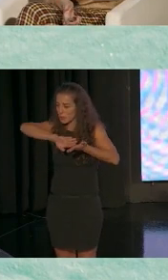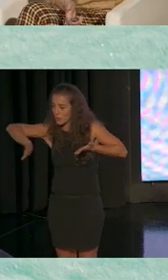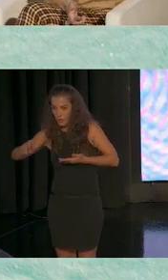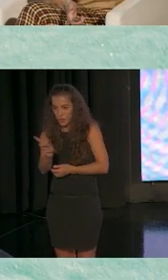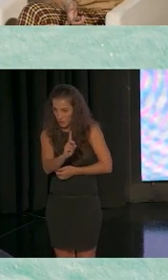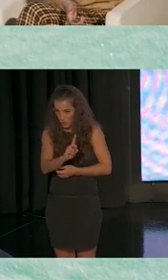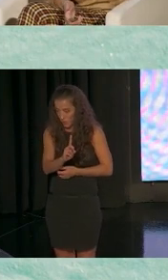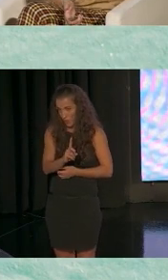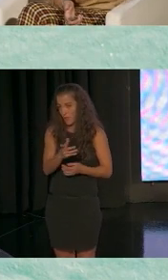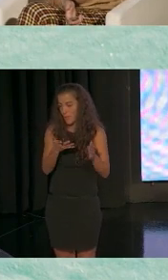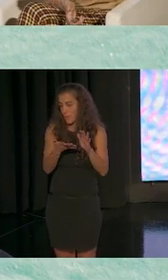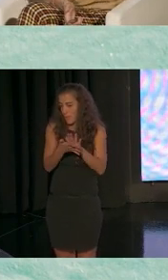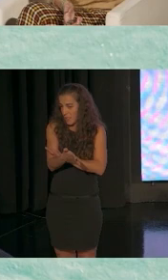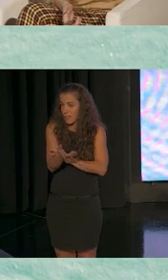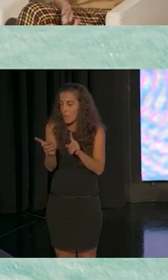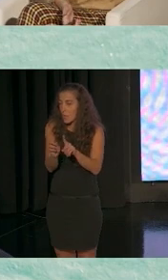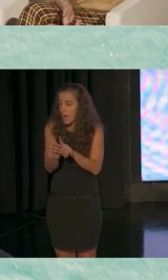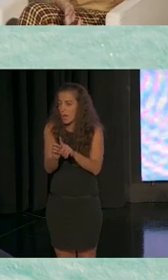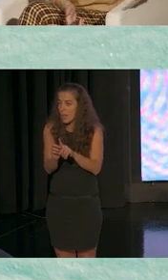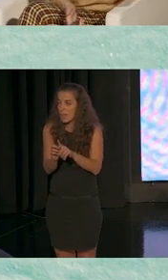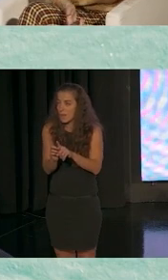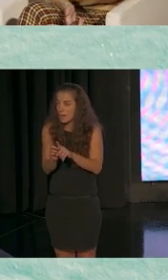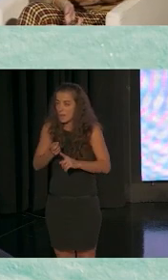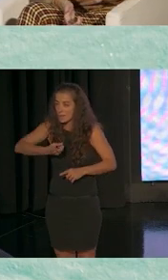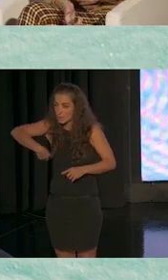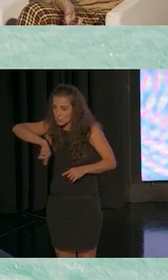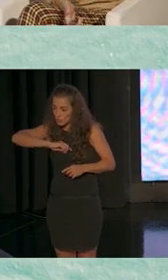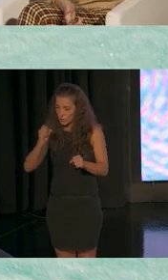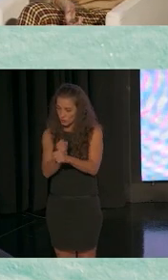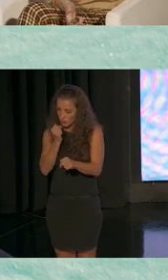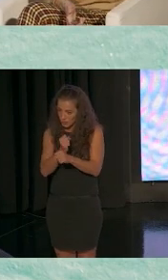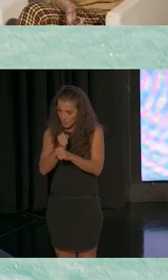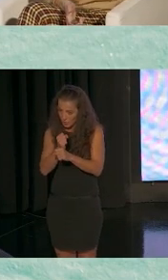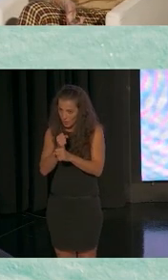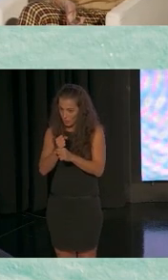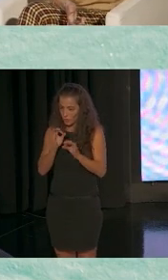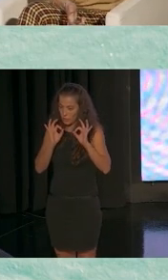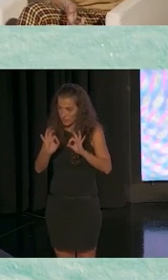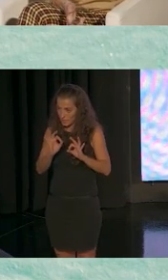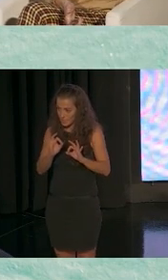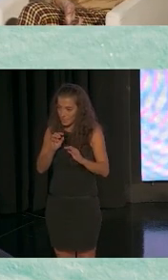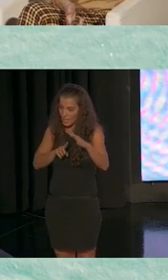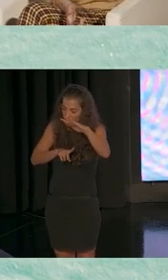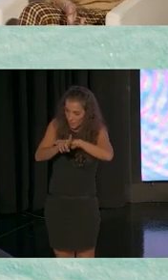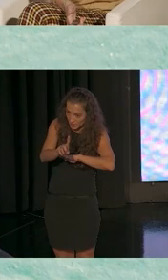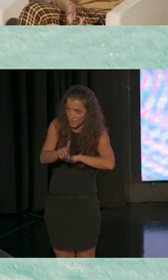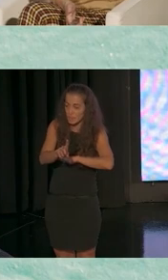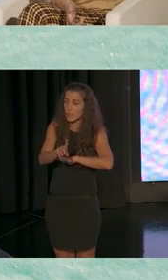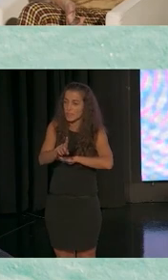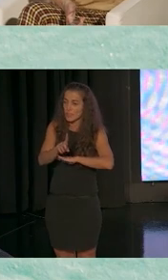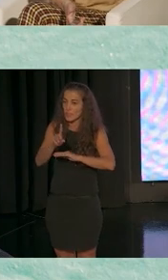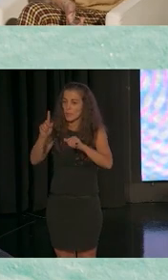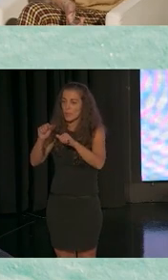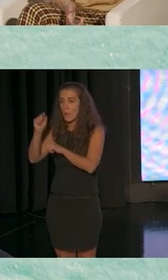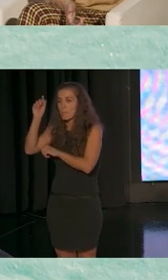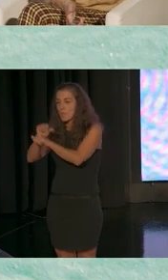no nos limitamos a hacer cosas sobre el desarrollo que de alguna manera derivan de modelos teóricos de